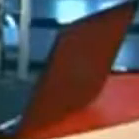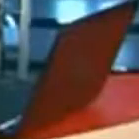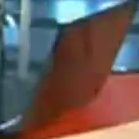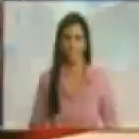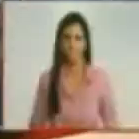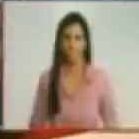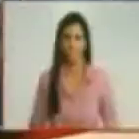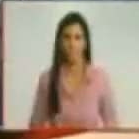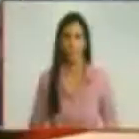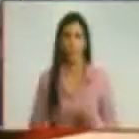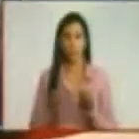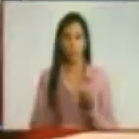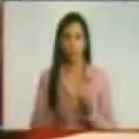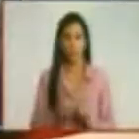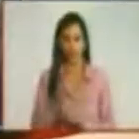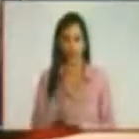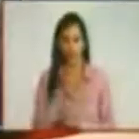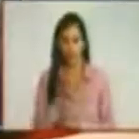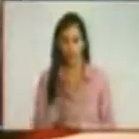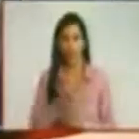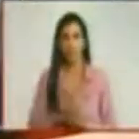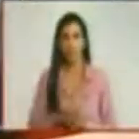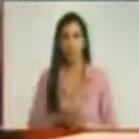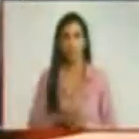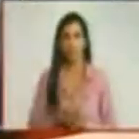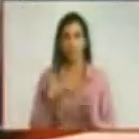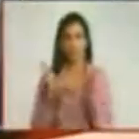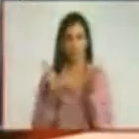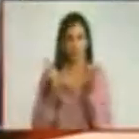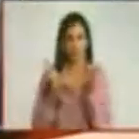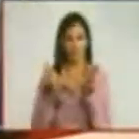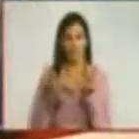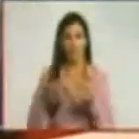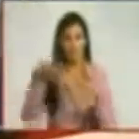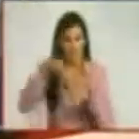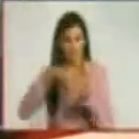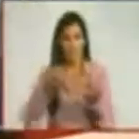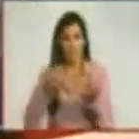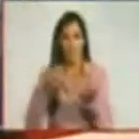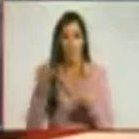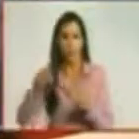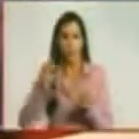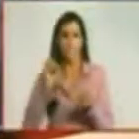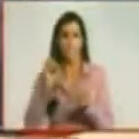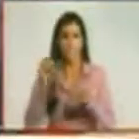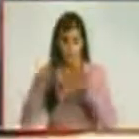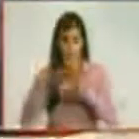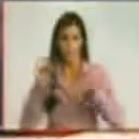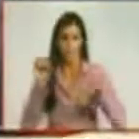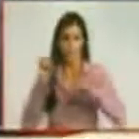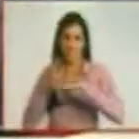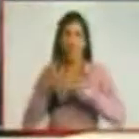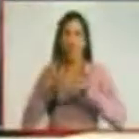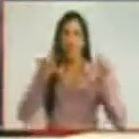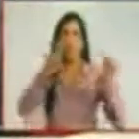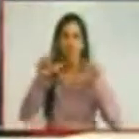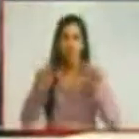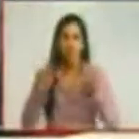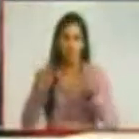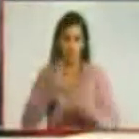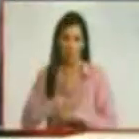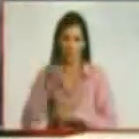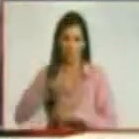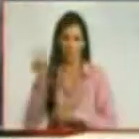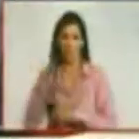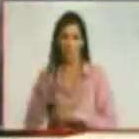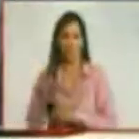Continuamos con más de la presente emisión estelar de la noticia. El satélite Francisco de Miranda envió este martes las primeras imágenes de Venezuela luego de su